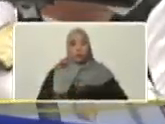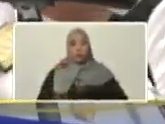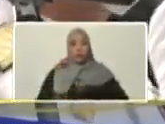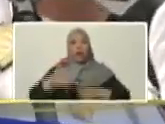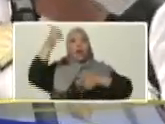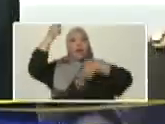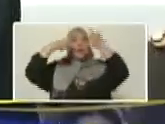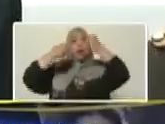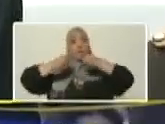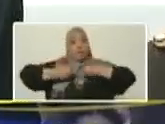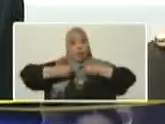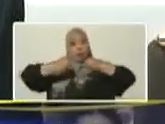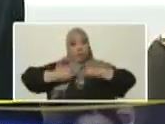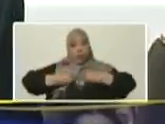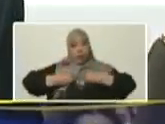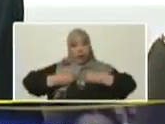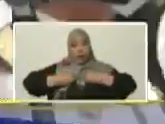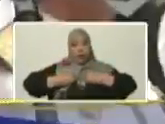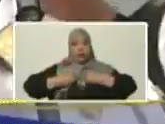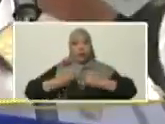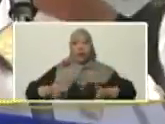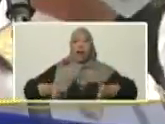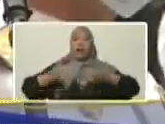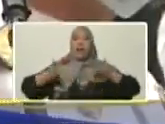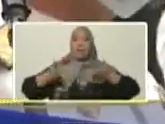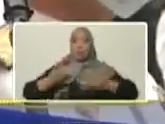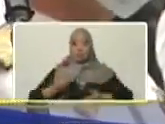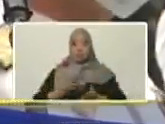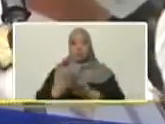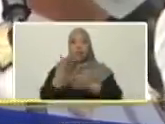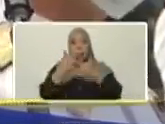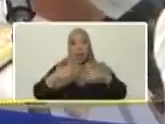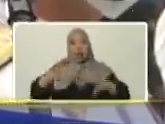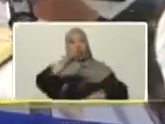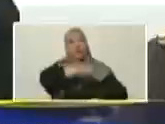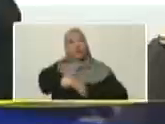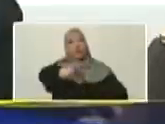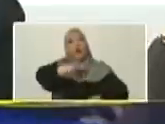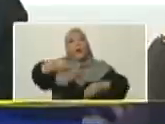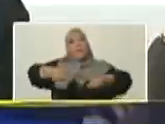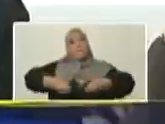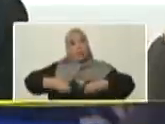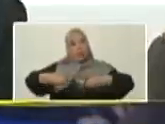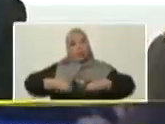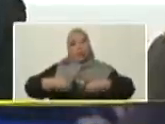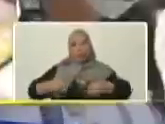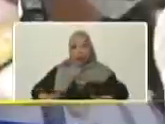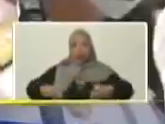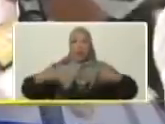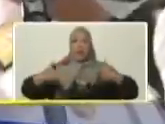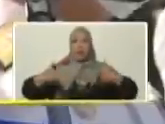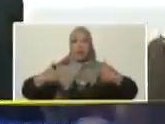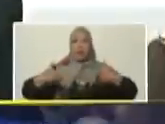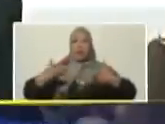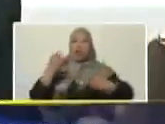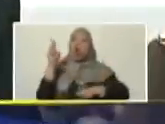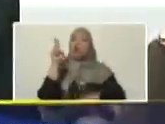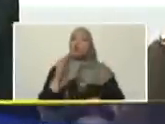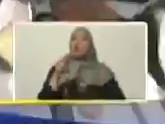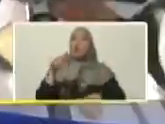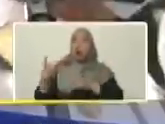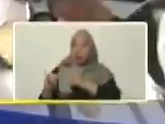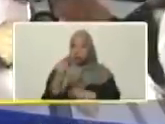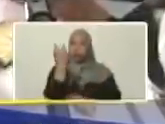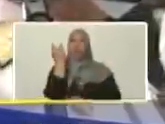¡Chávez vive! La patria sigue. Independencia y patria socialista. Viviremos y venceremos. Leales siempre. Traidores nunca.